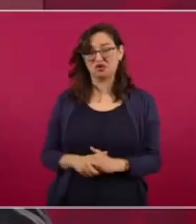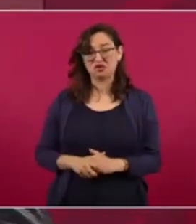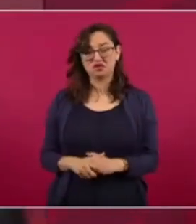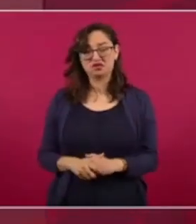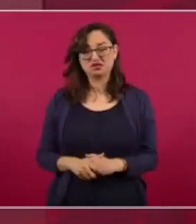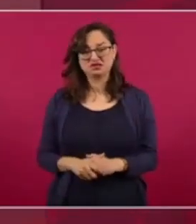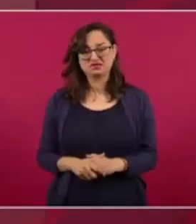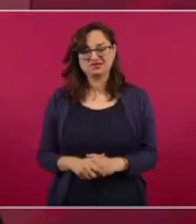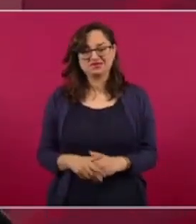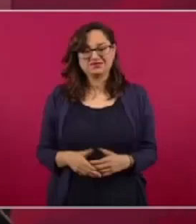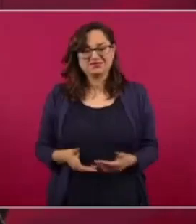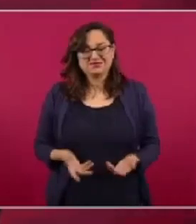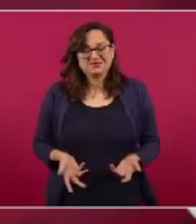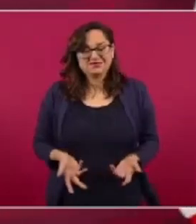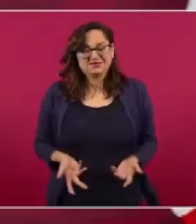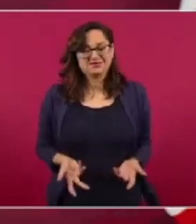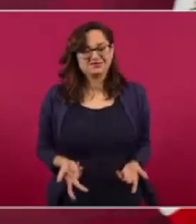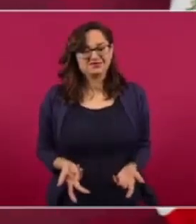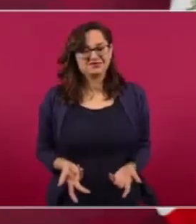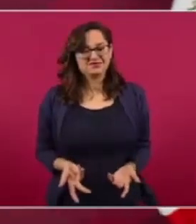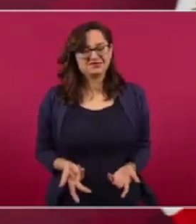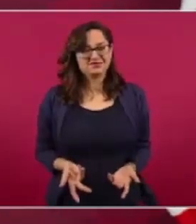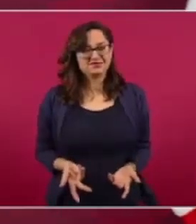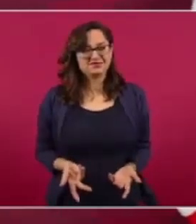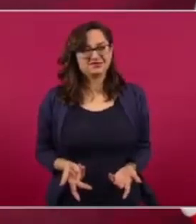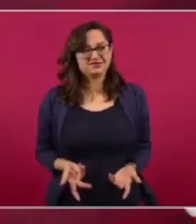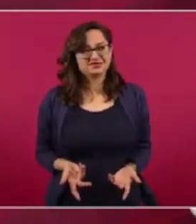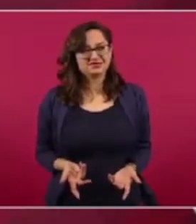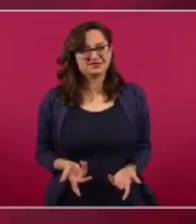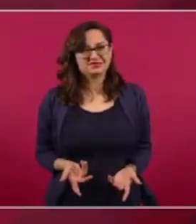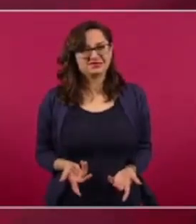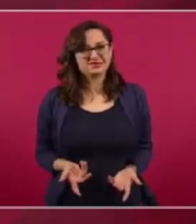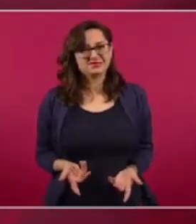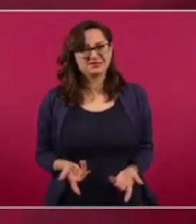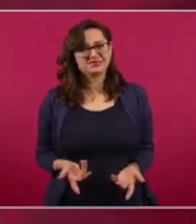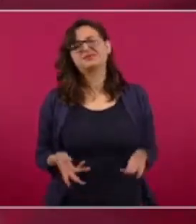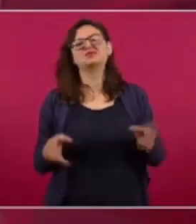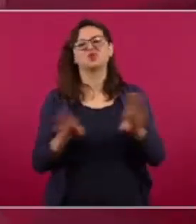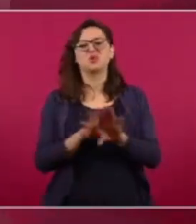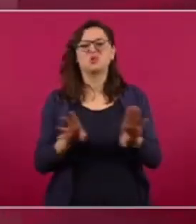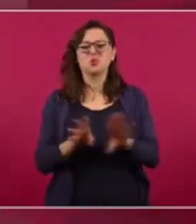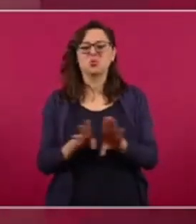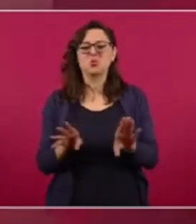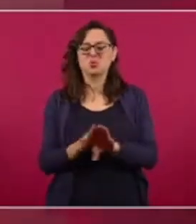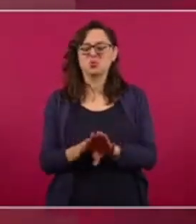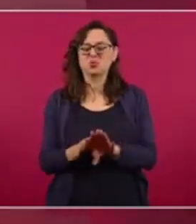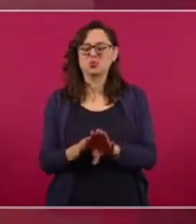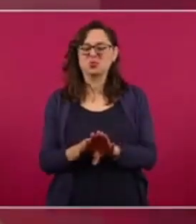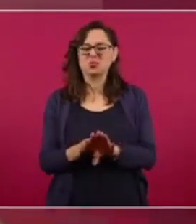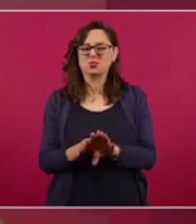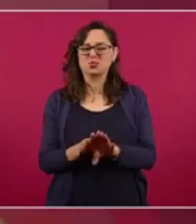La interpretación es, si ganan, es porque tienen el voto